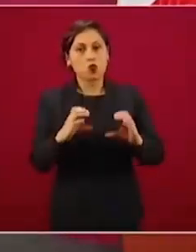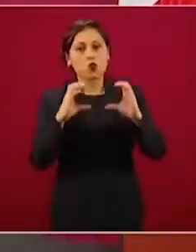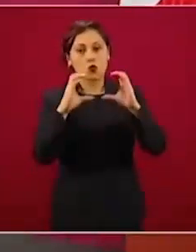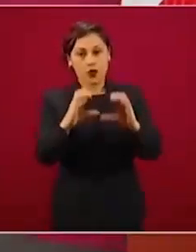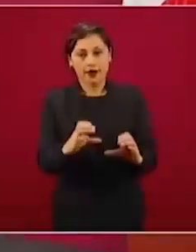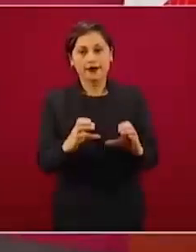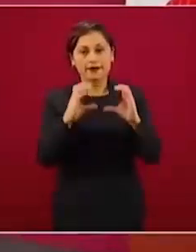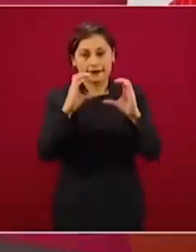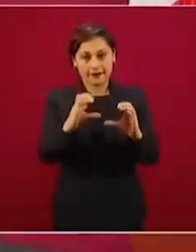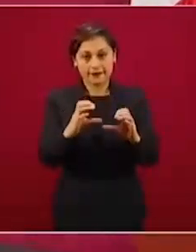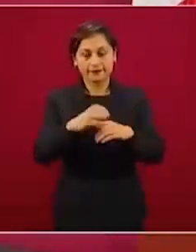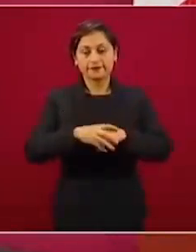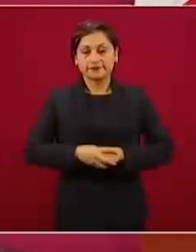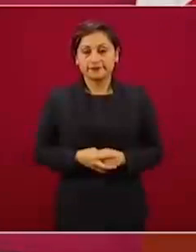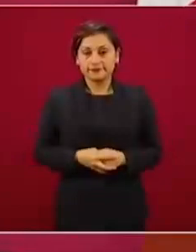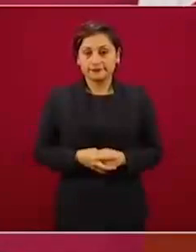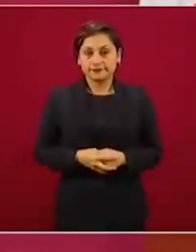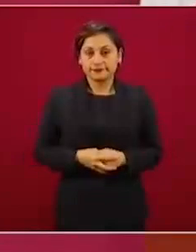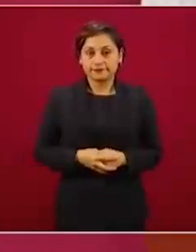del examen.